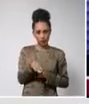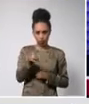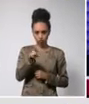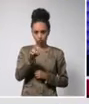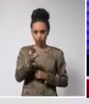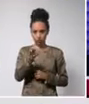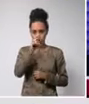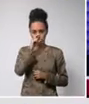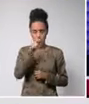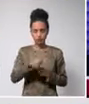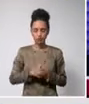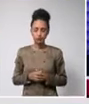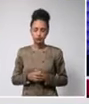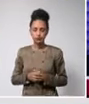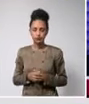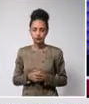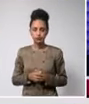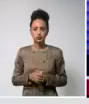de esos